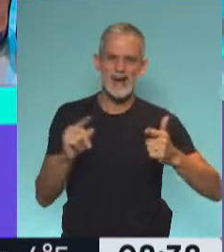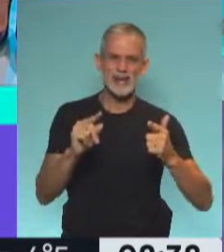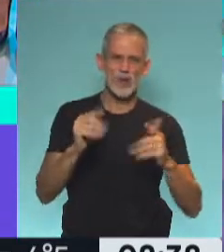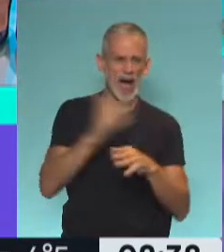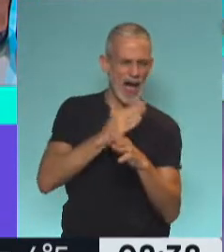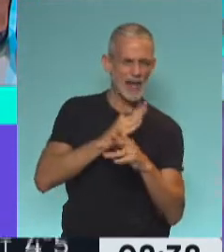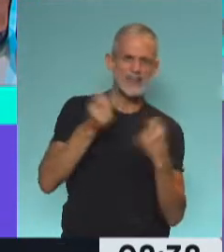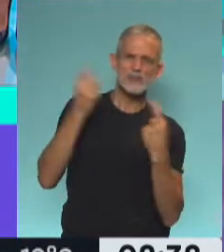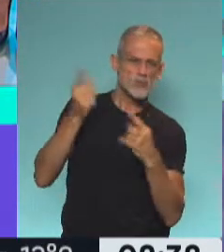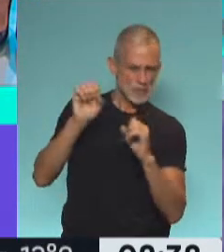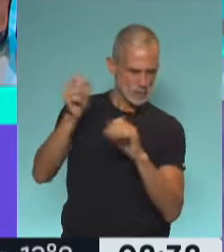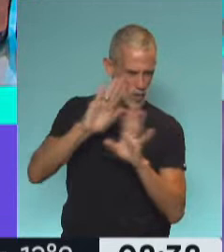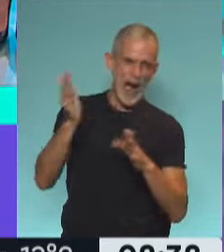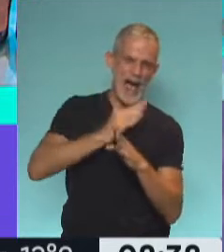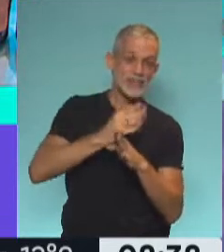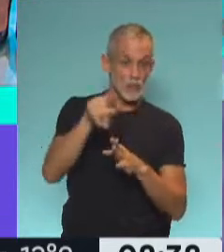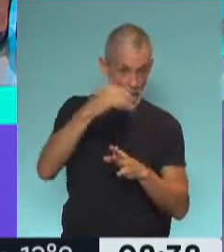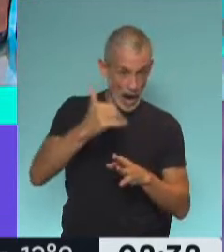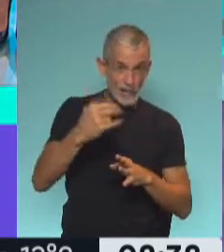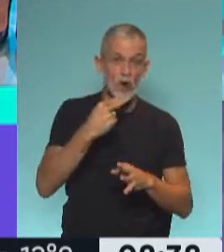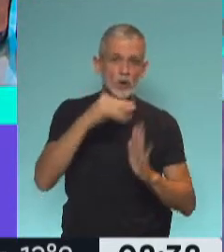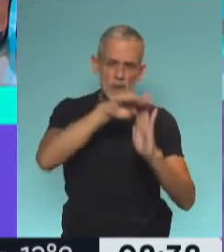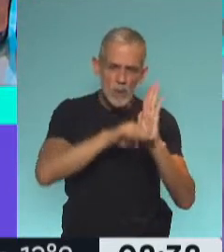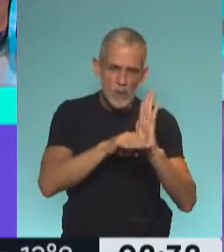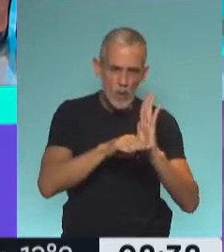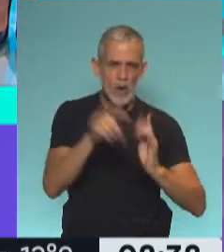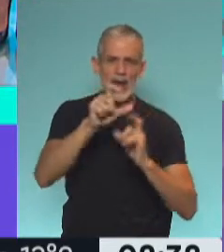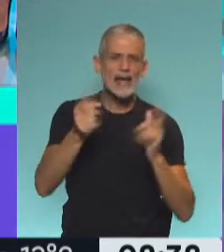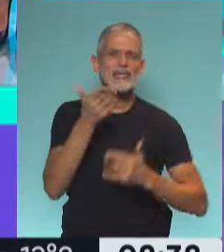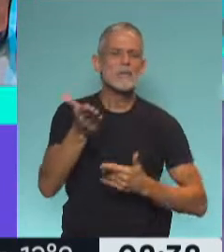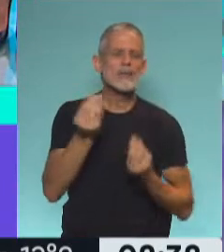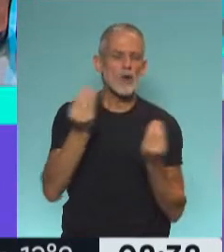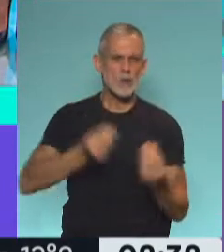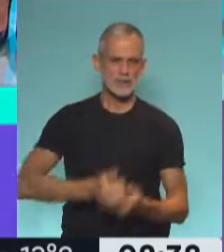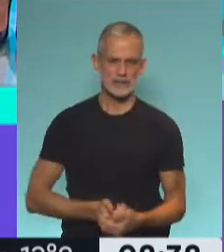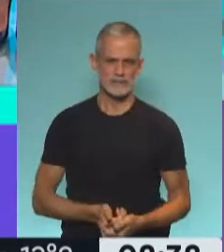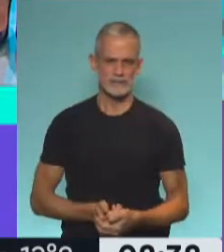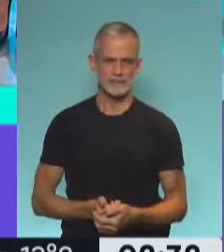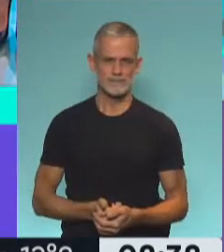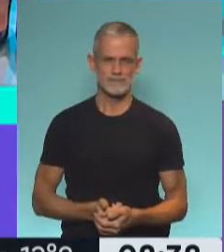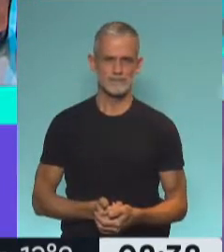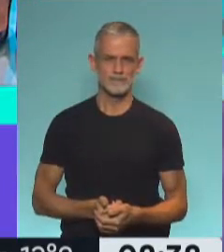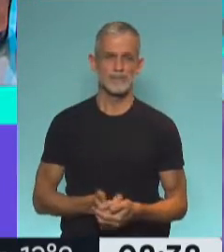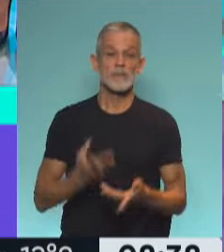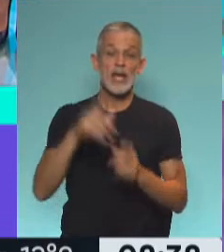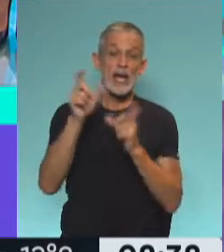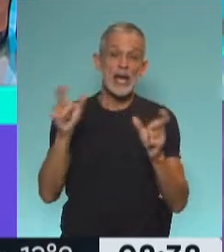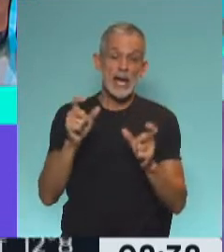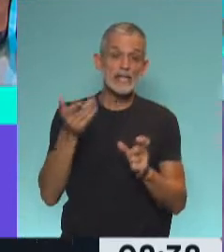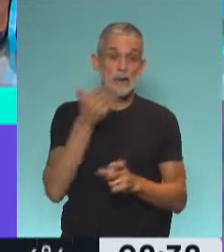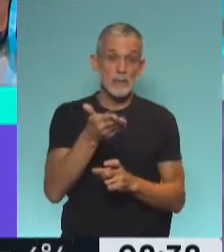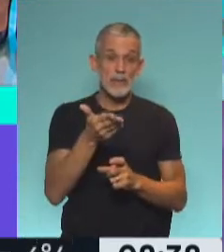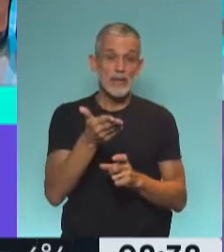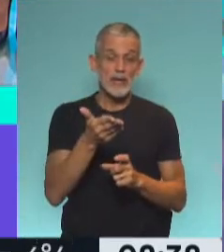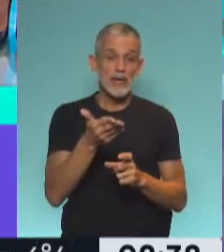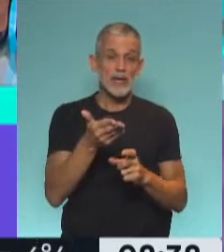las exportaciones? ¿Usted tiene esos cortes populares? ¿La gente se los pide? ¿Cómo es la situación? Claro, la gente generalmente está pidiendo los cortes